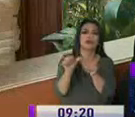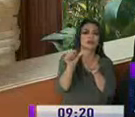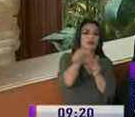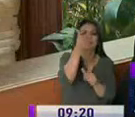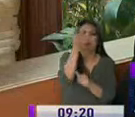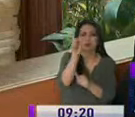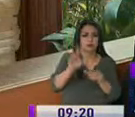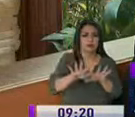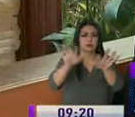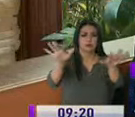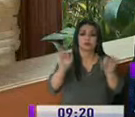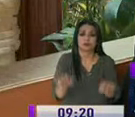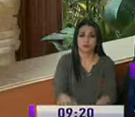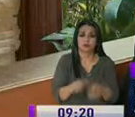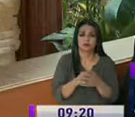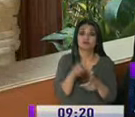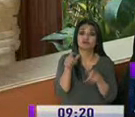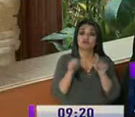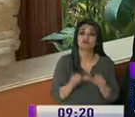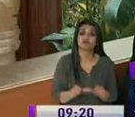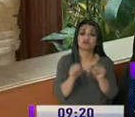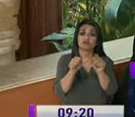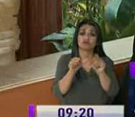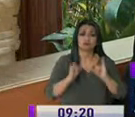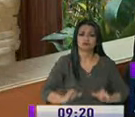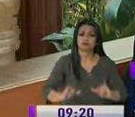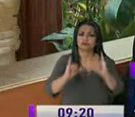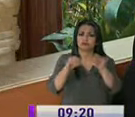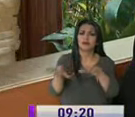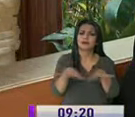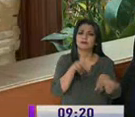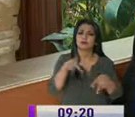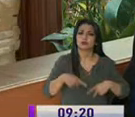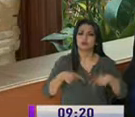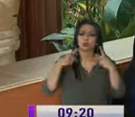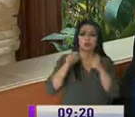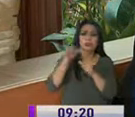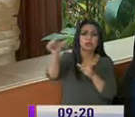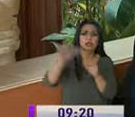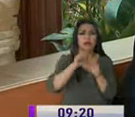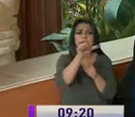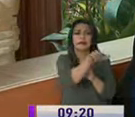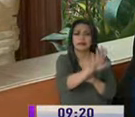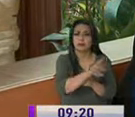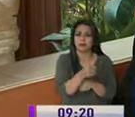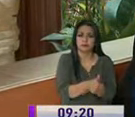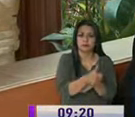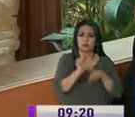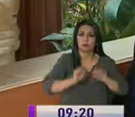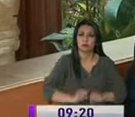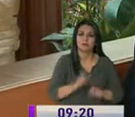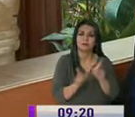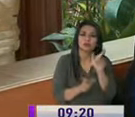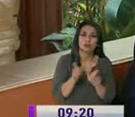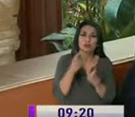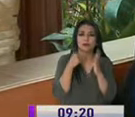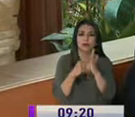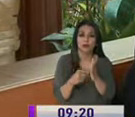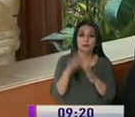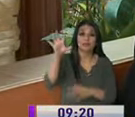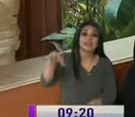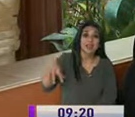Para que ellos puedan continuar con su vida, que no son gente que está bajo la égida